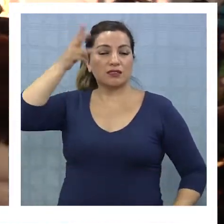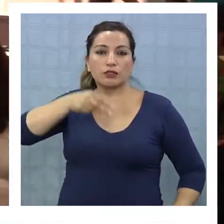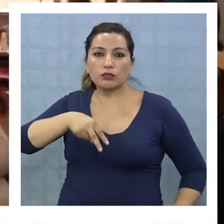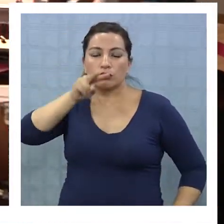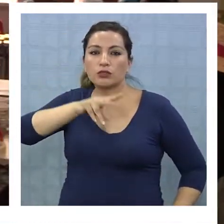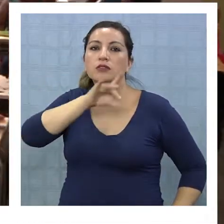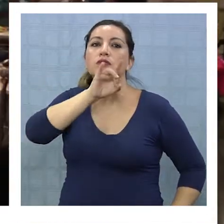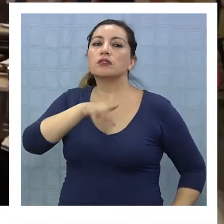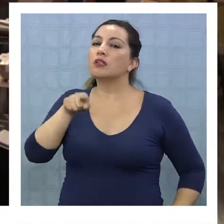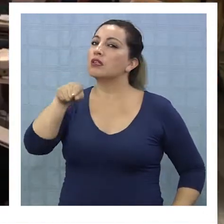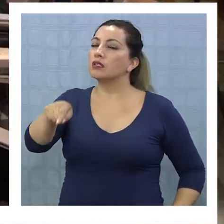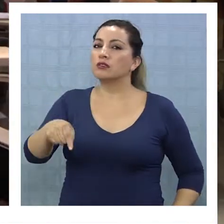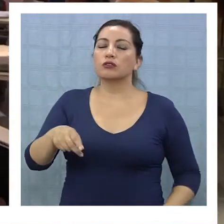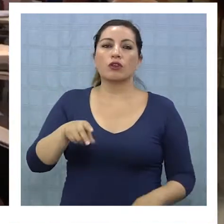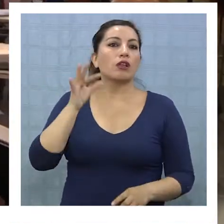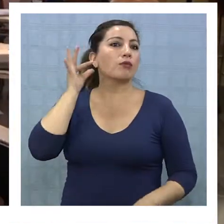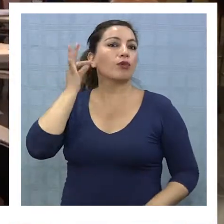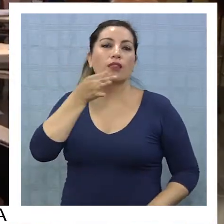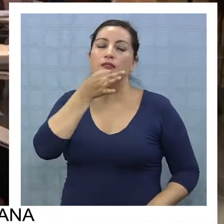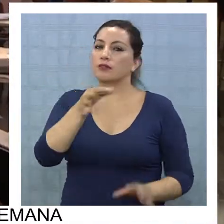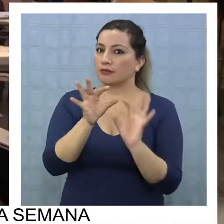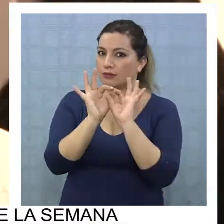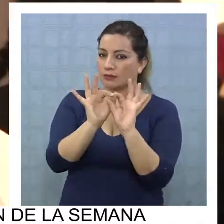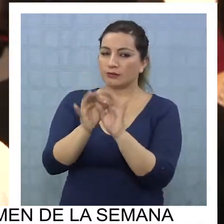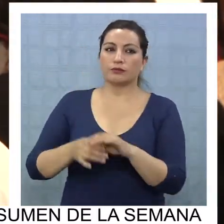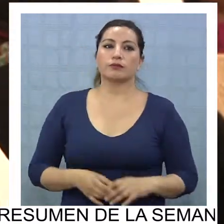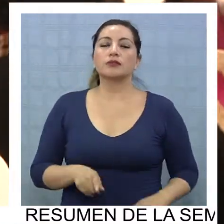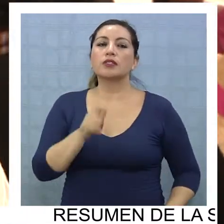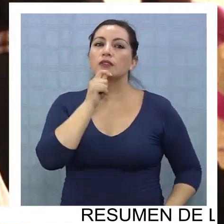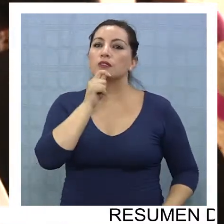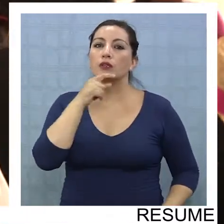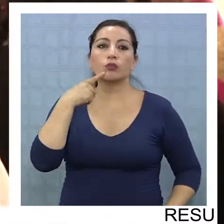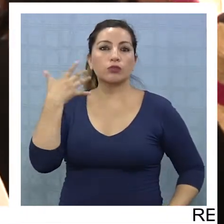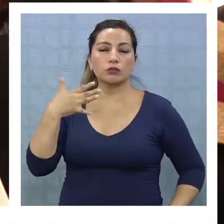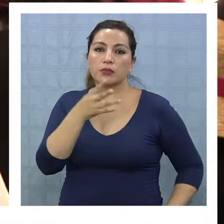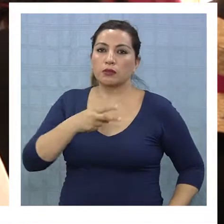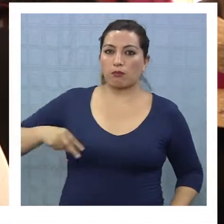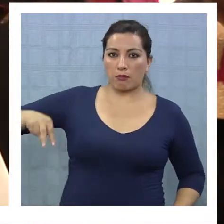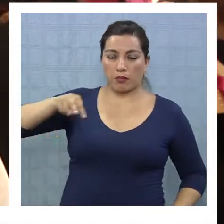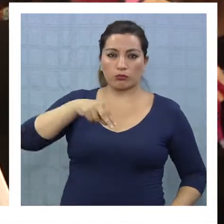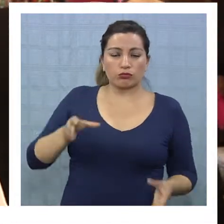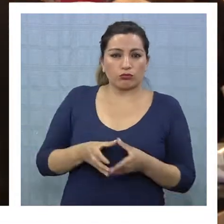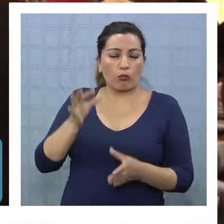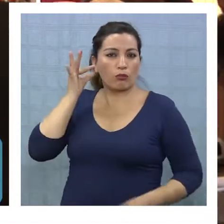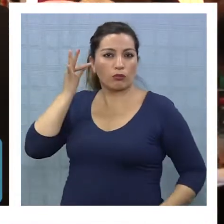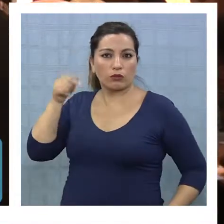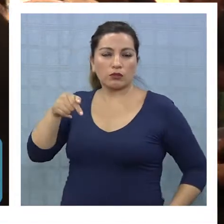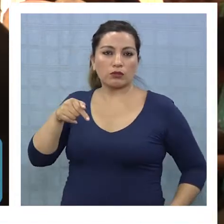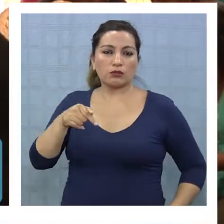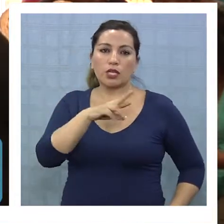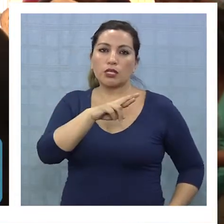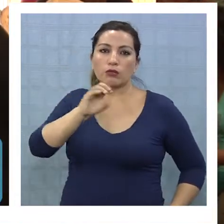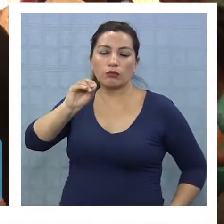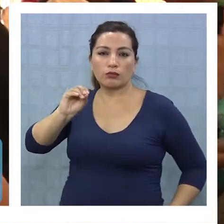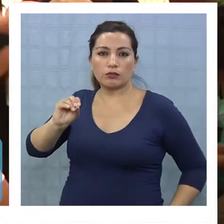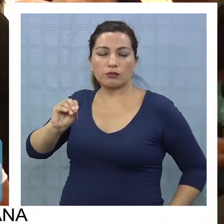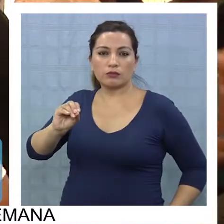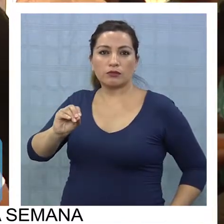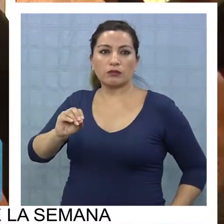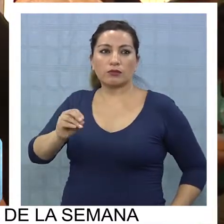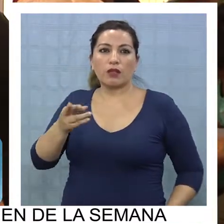una instancia que estas emprendedoras agradecieron. Este taller es muy importante para nosotros y es un rescate que nos permite